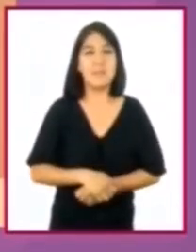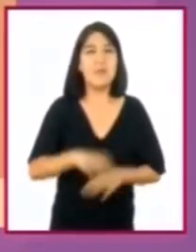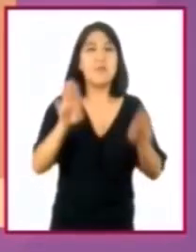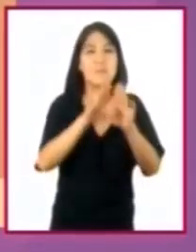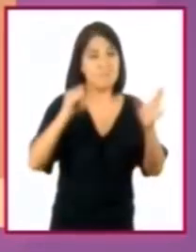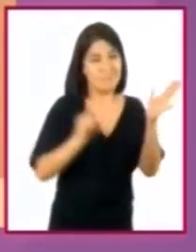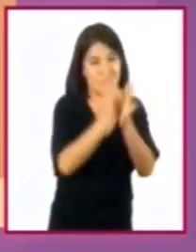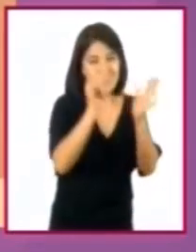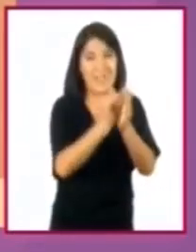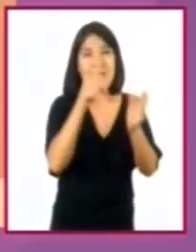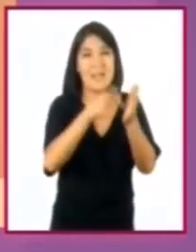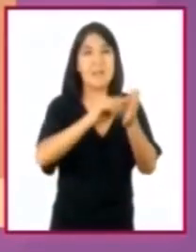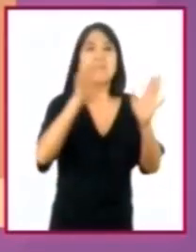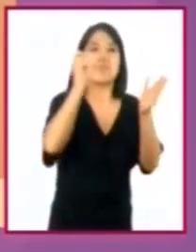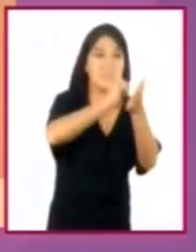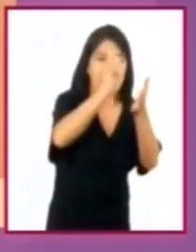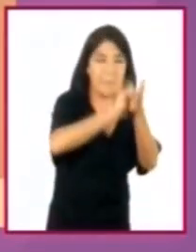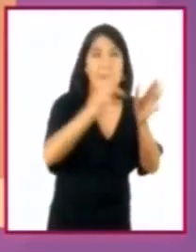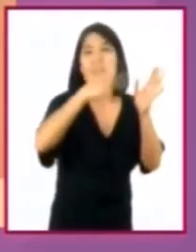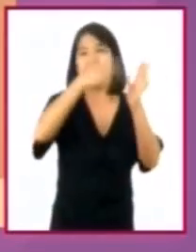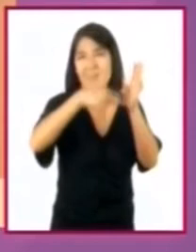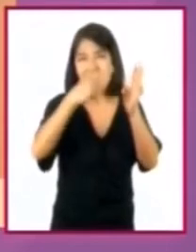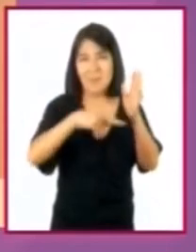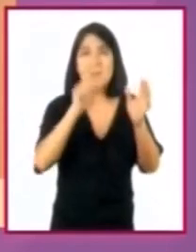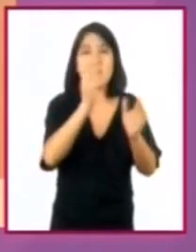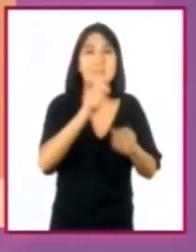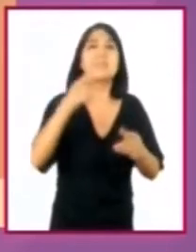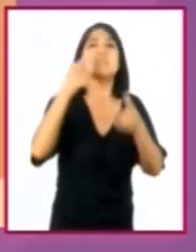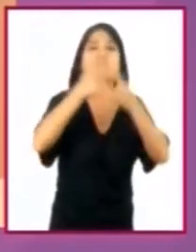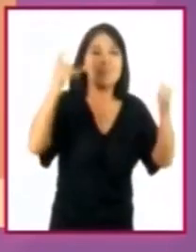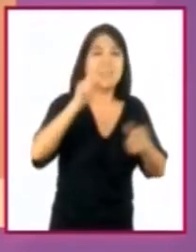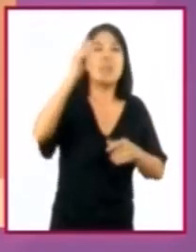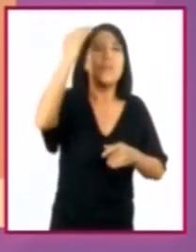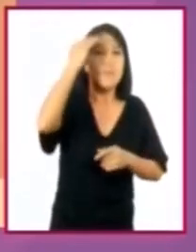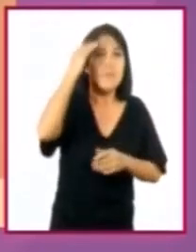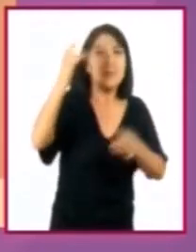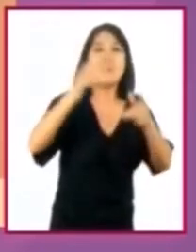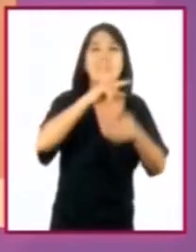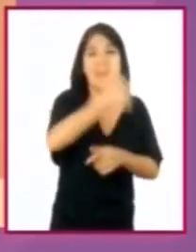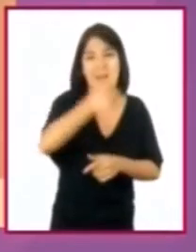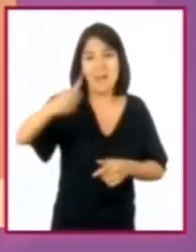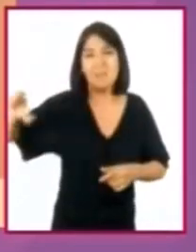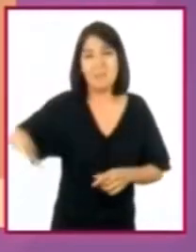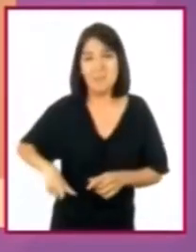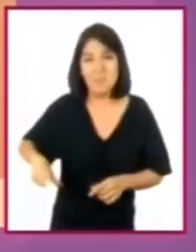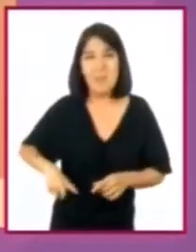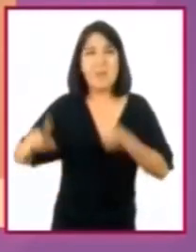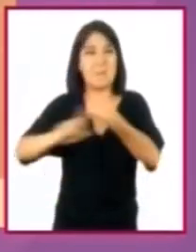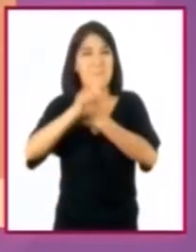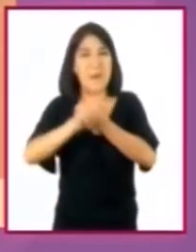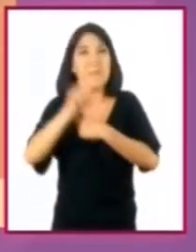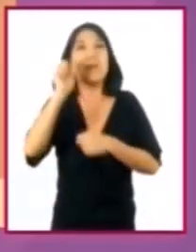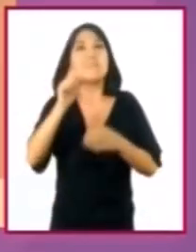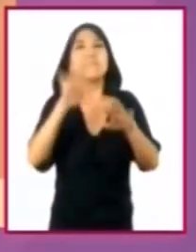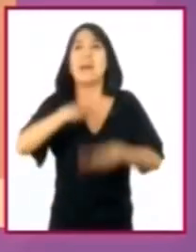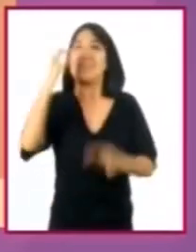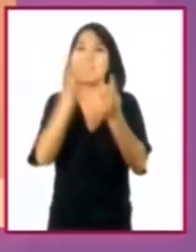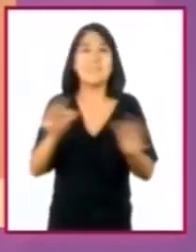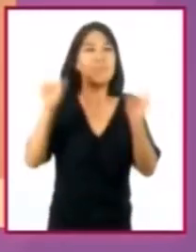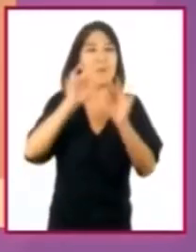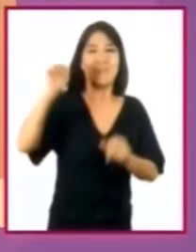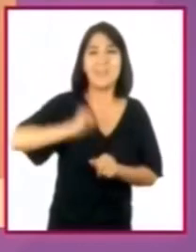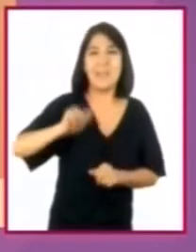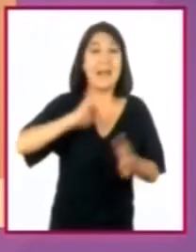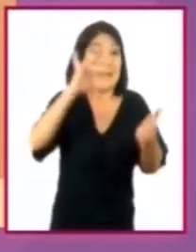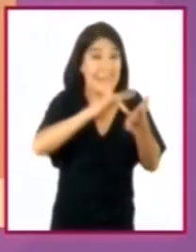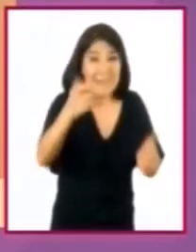sobre piedra. A través de ellos conocemos la historia de los gobernantes y de algunos sucesos importantes. Gracias a estos escritos